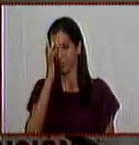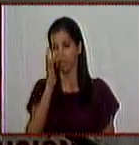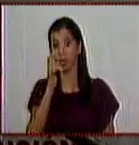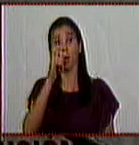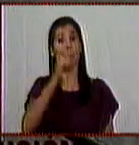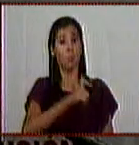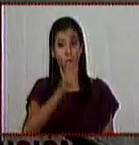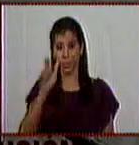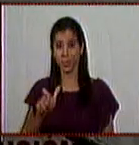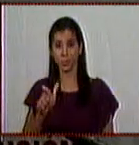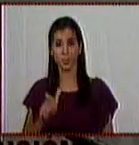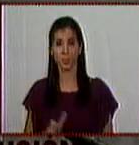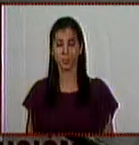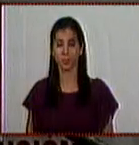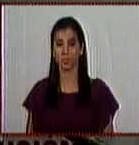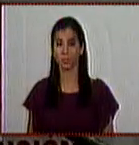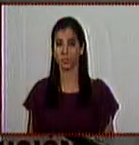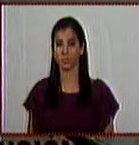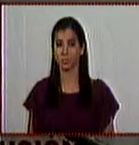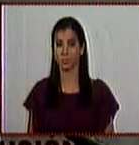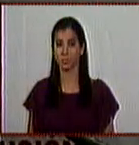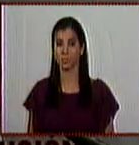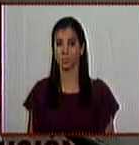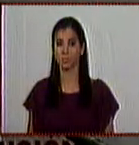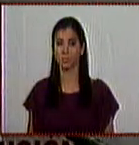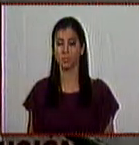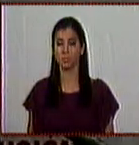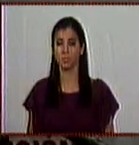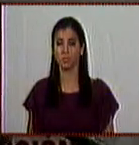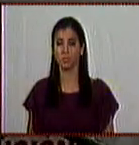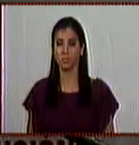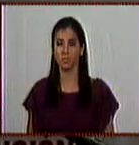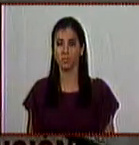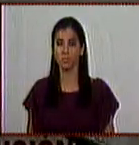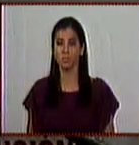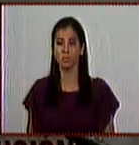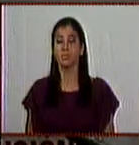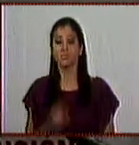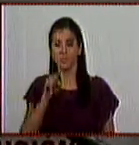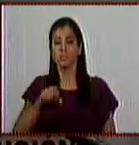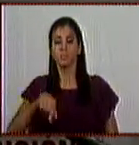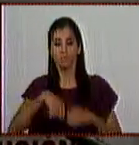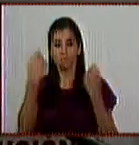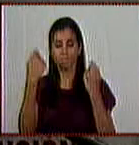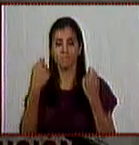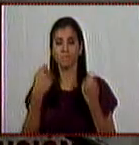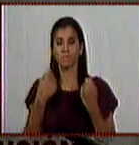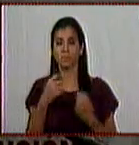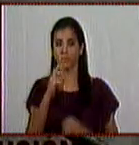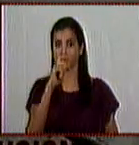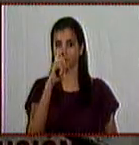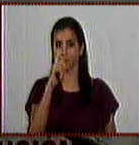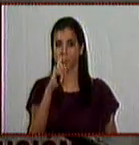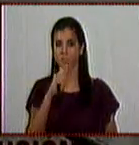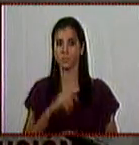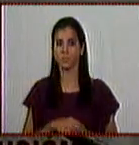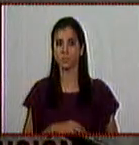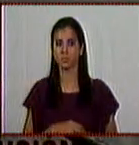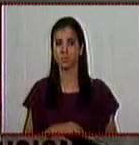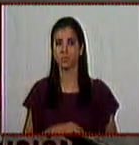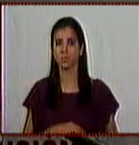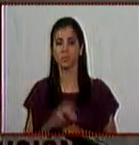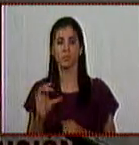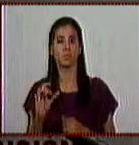pueblo venezolano en primer lugar el quiebre de la hegemonía de la violencia del